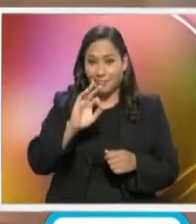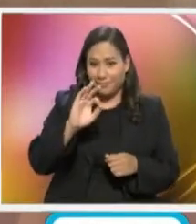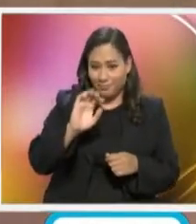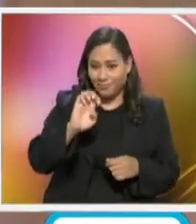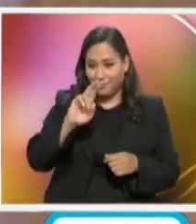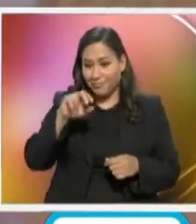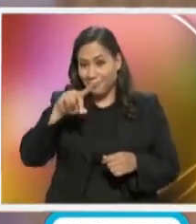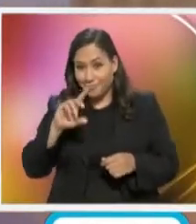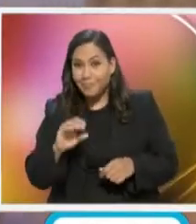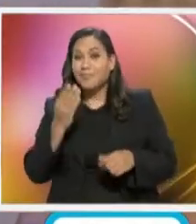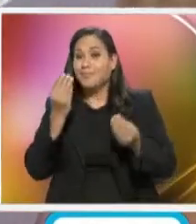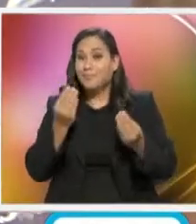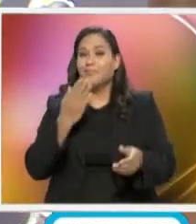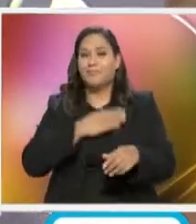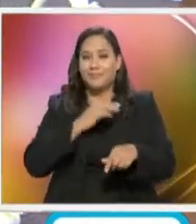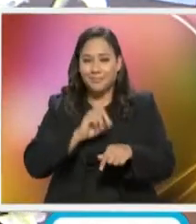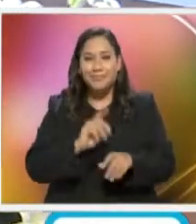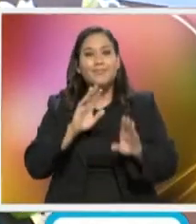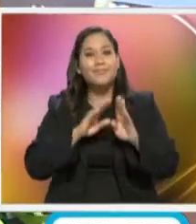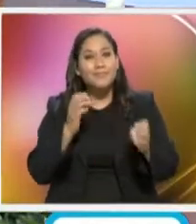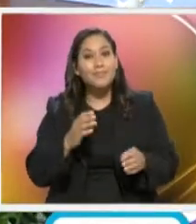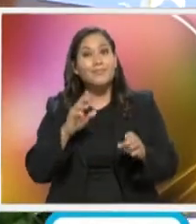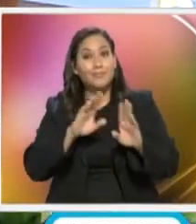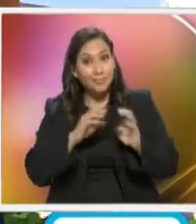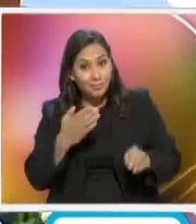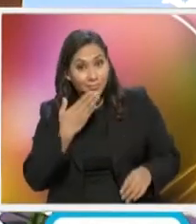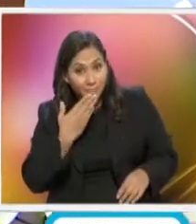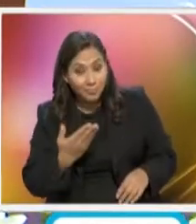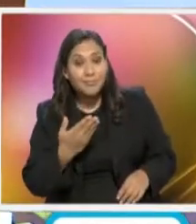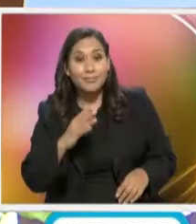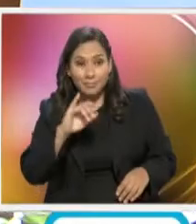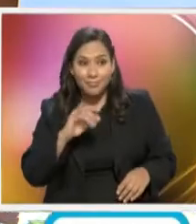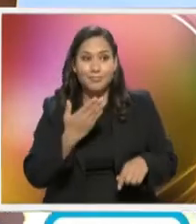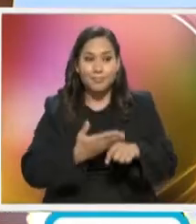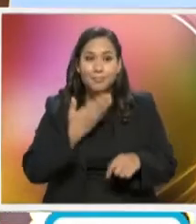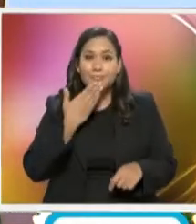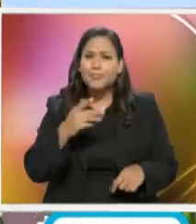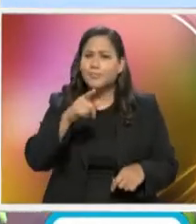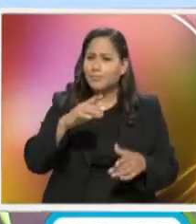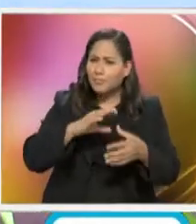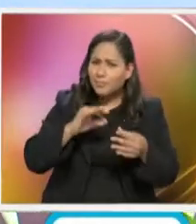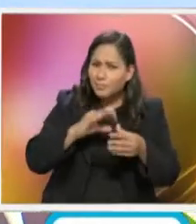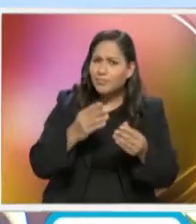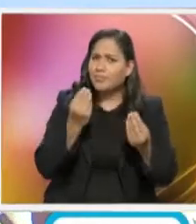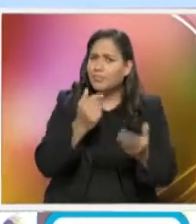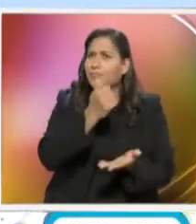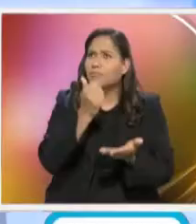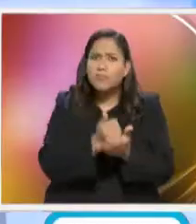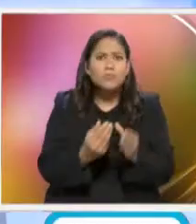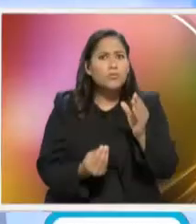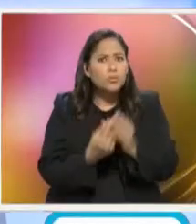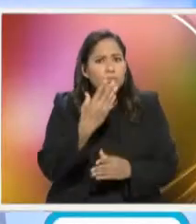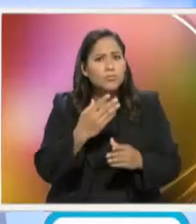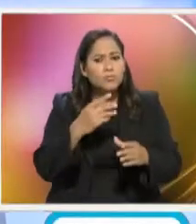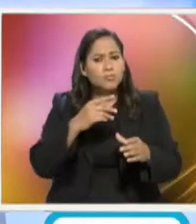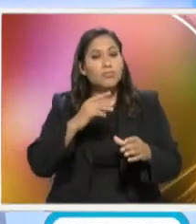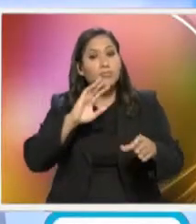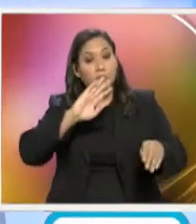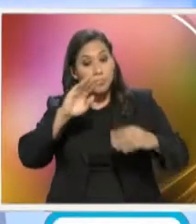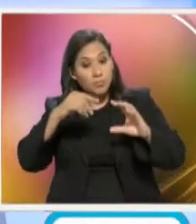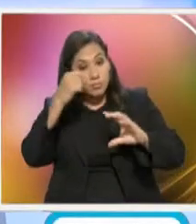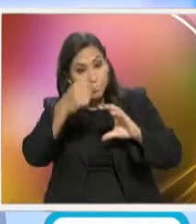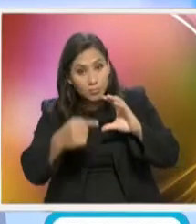Fernando, muy buenos días, ¿cómo estás? ¿Cómo estás, Juan? ¿Bien? Muy bien. Qué bueno. Me estabas contando que hay muchas ciudades nuevas alrededor del